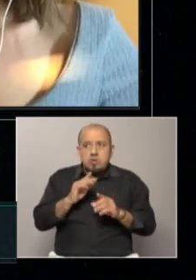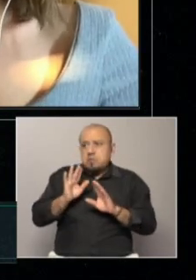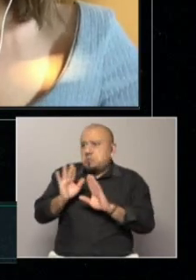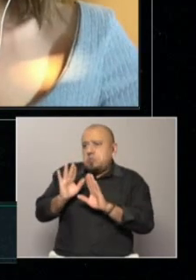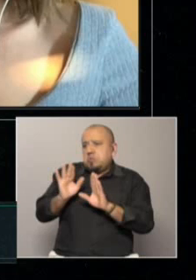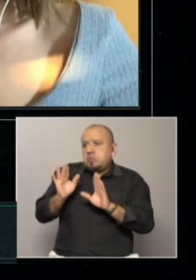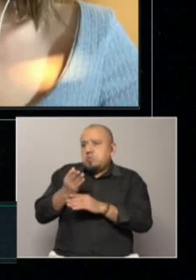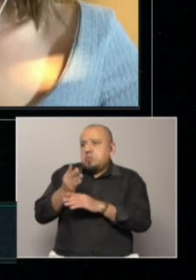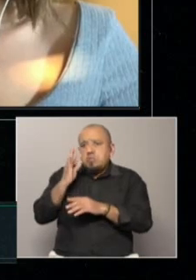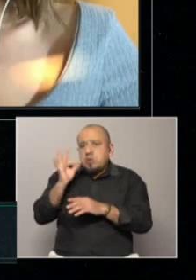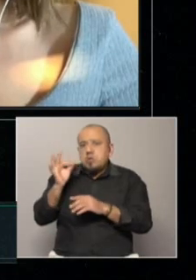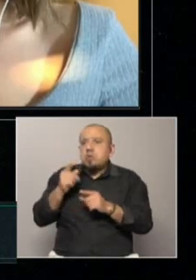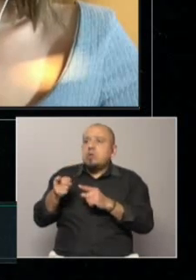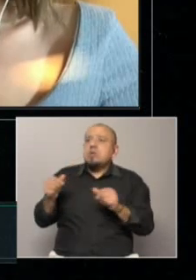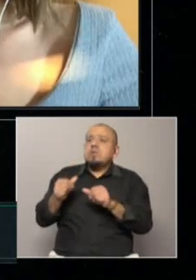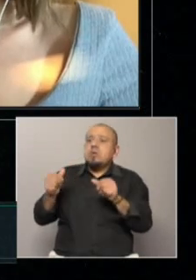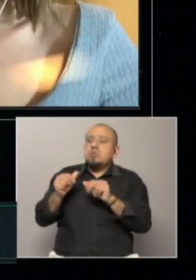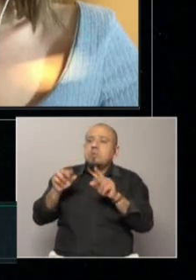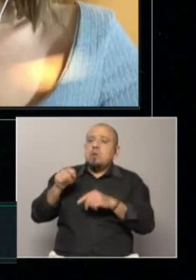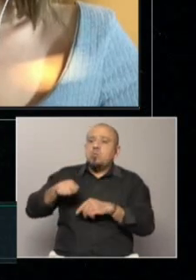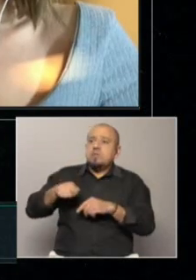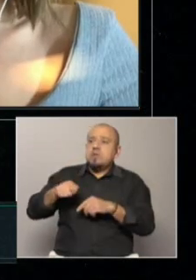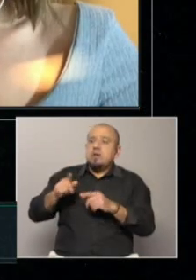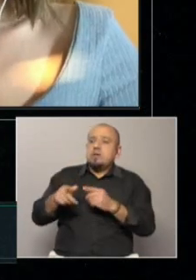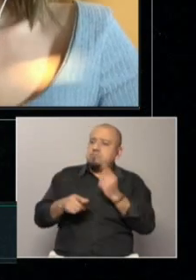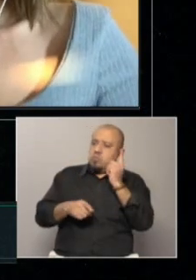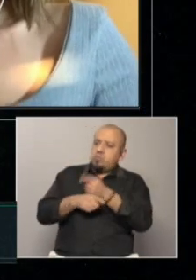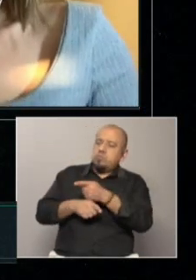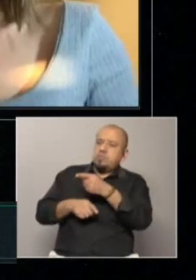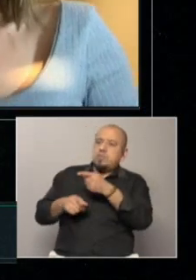pidió disculpas, tiene una causa, le iniciaron una causa judicial, la imputan por